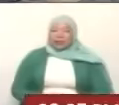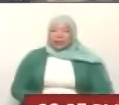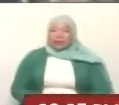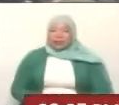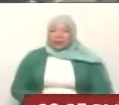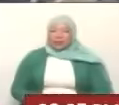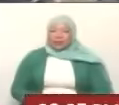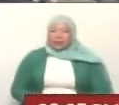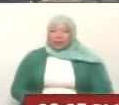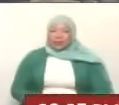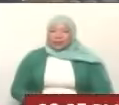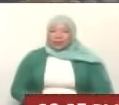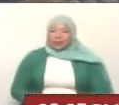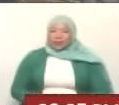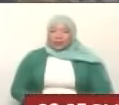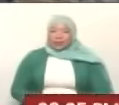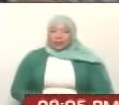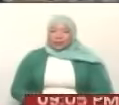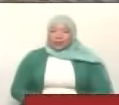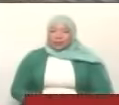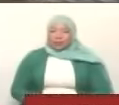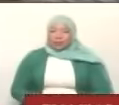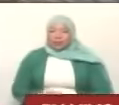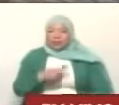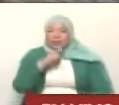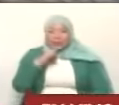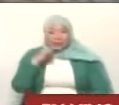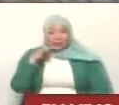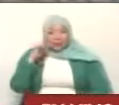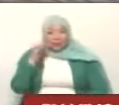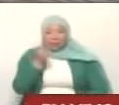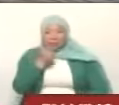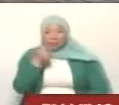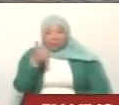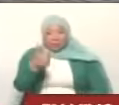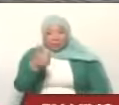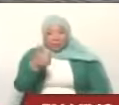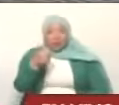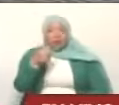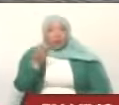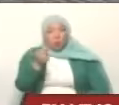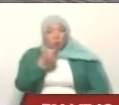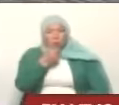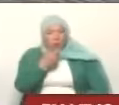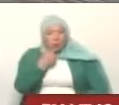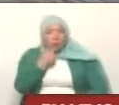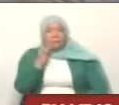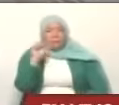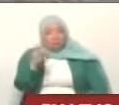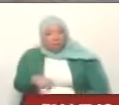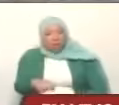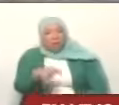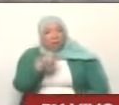Luis. Aquí. Aquí, ¿cómo salimos? Nos vemos fino. Ah.